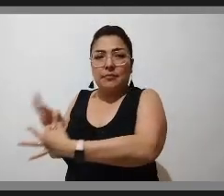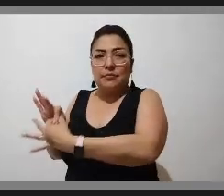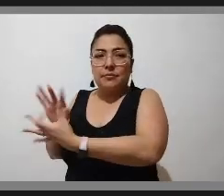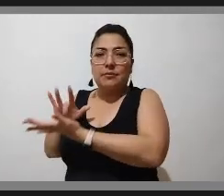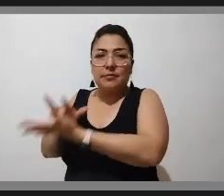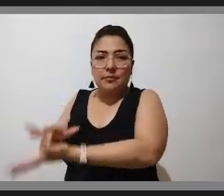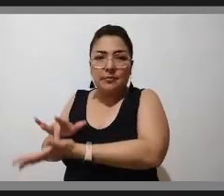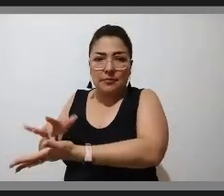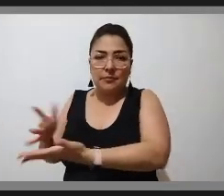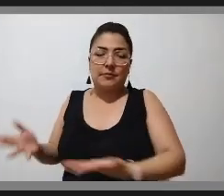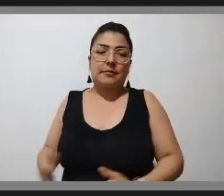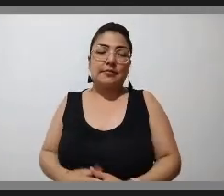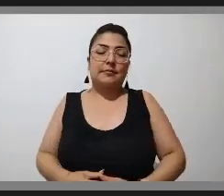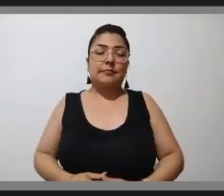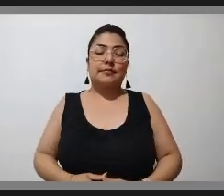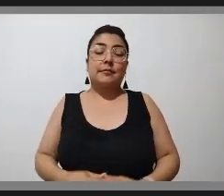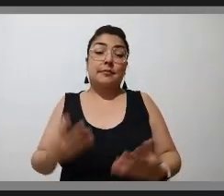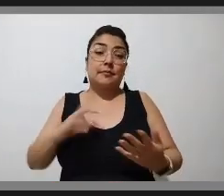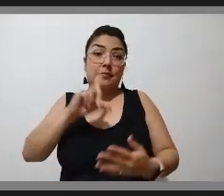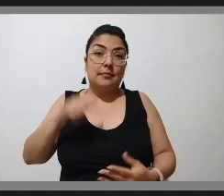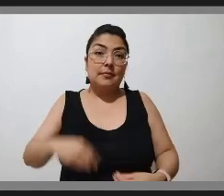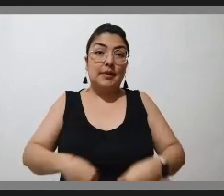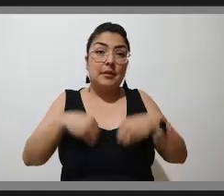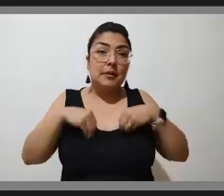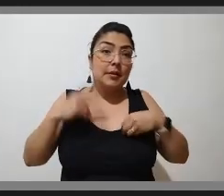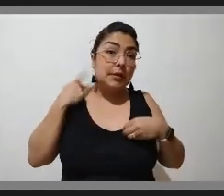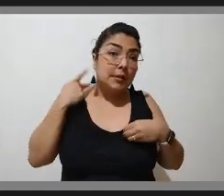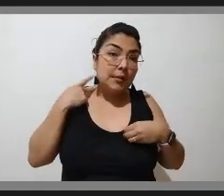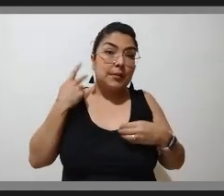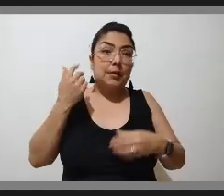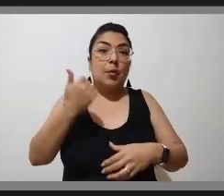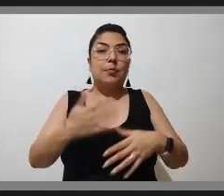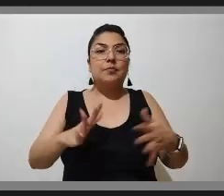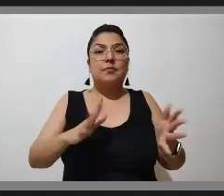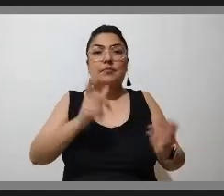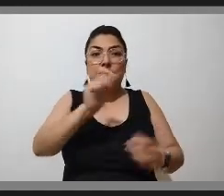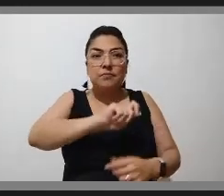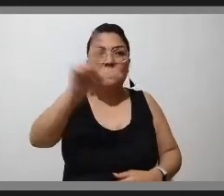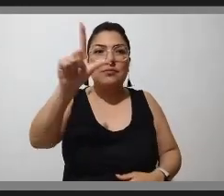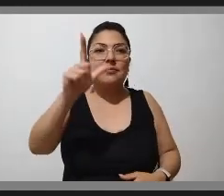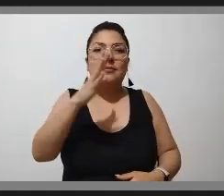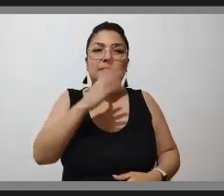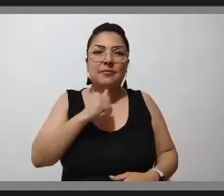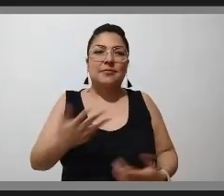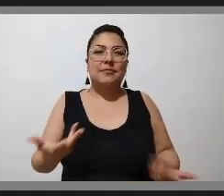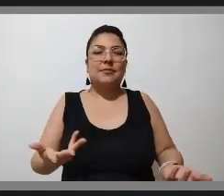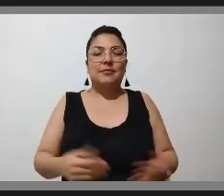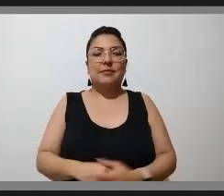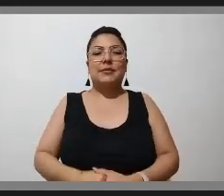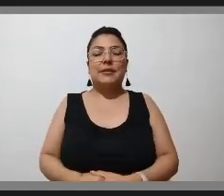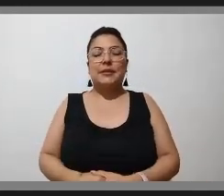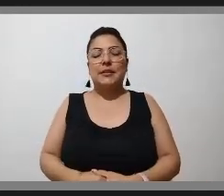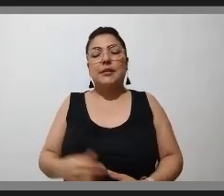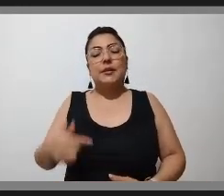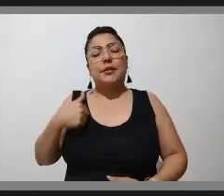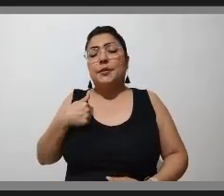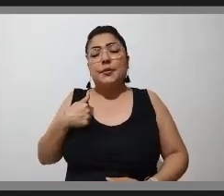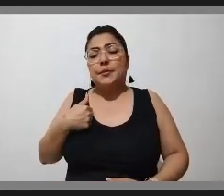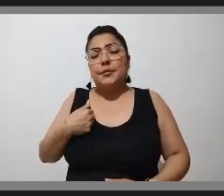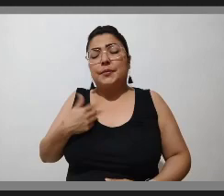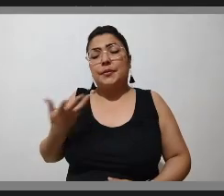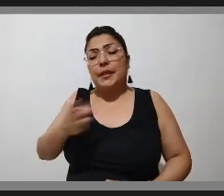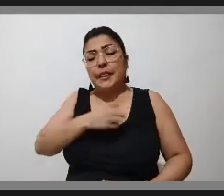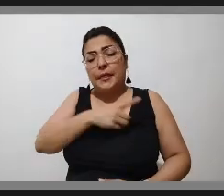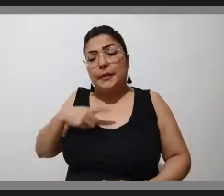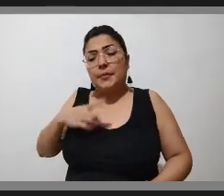su carrera profesional o política. Esos lazos afectivos que a ti te duelen como mujer y que te